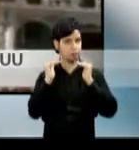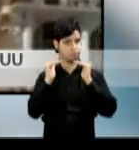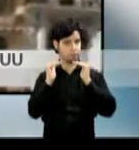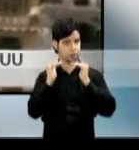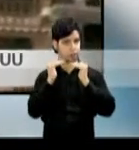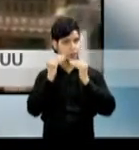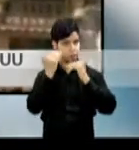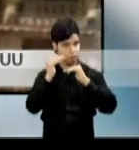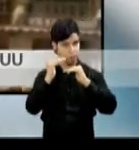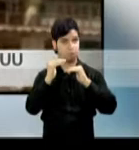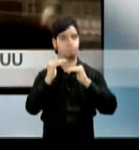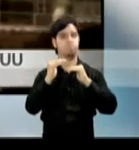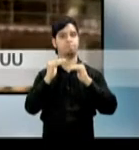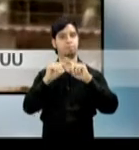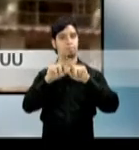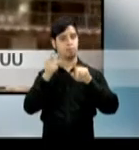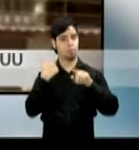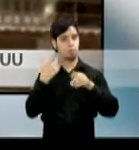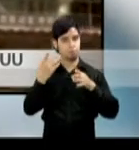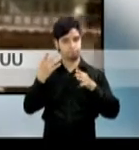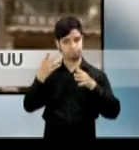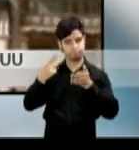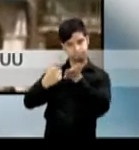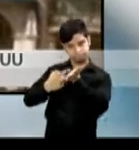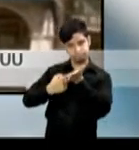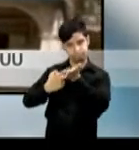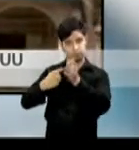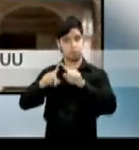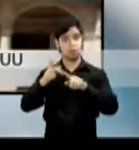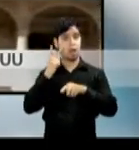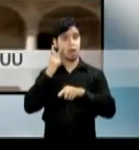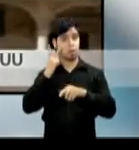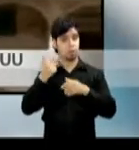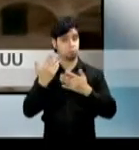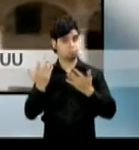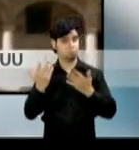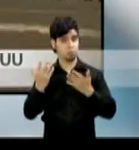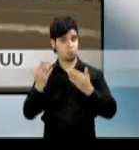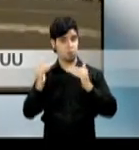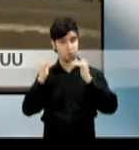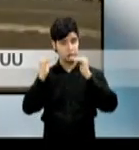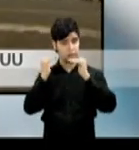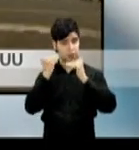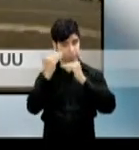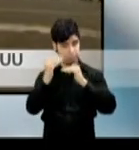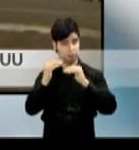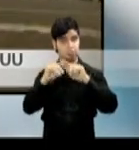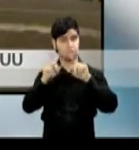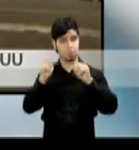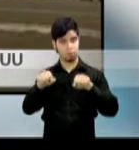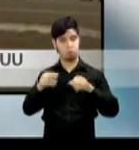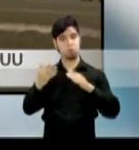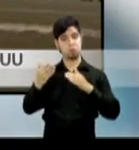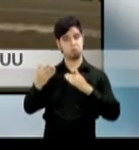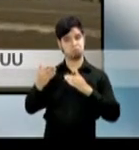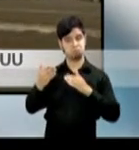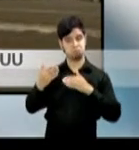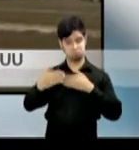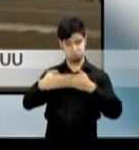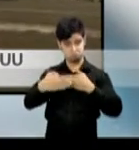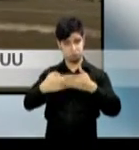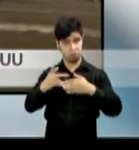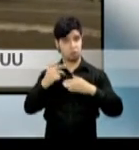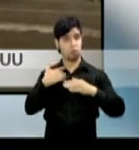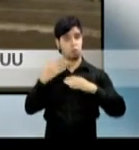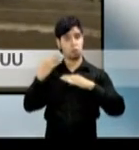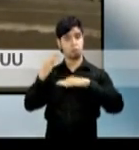haber colaboración entre el Congreso y el presidente para poder definir cuáles son los parámetros para permitir la inversión directa de compañías